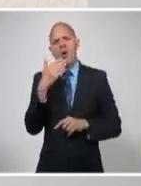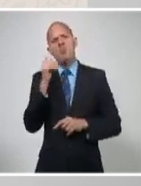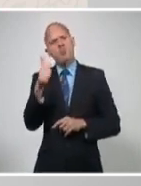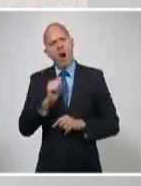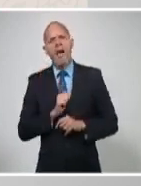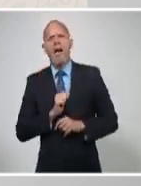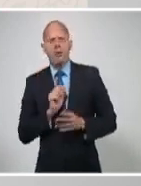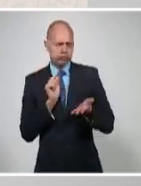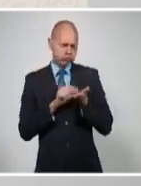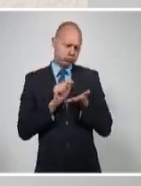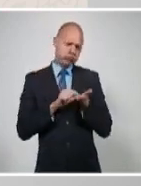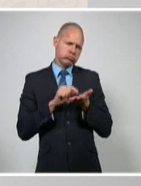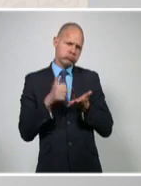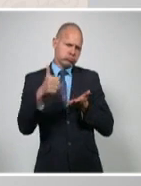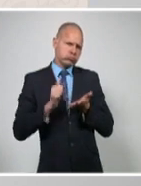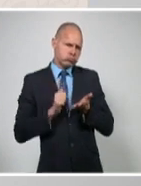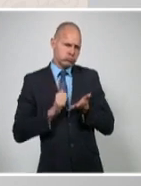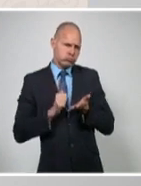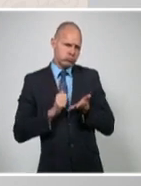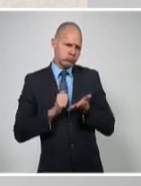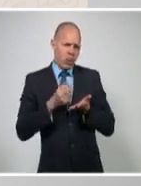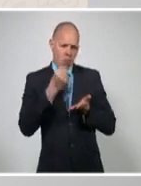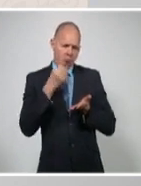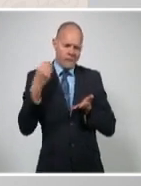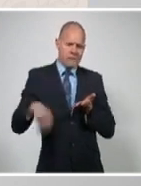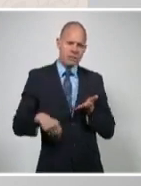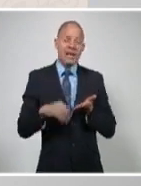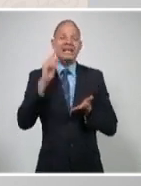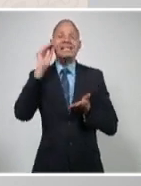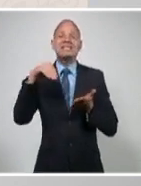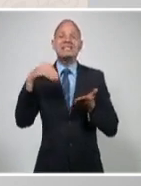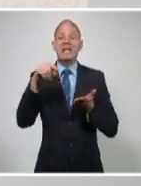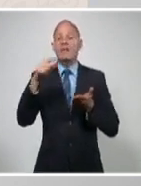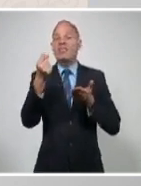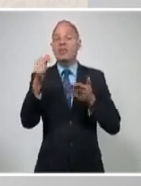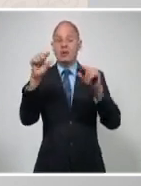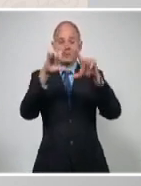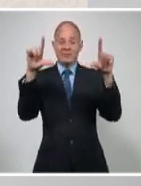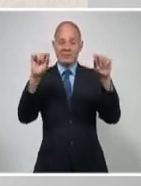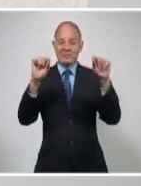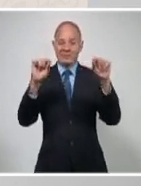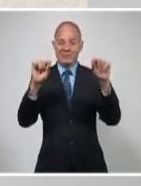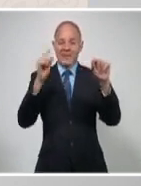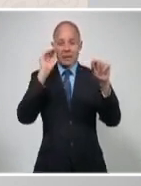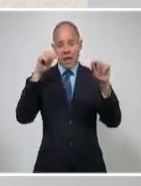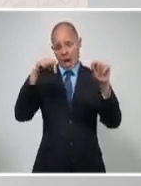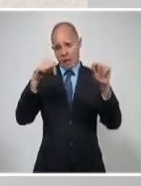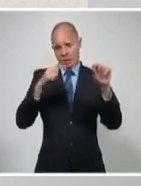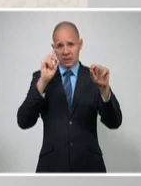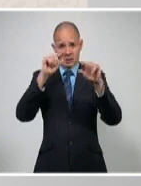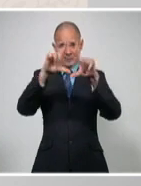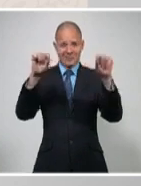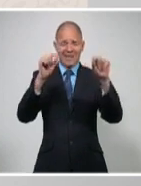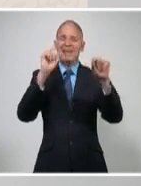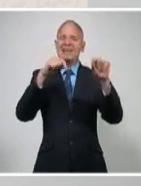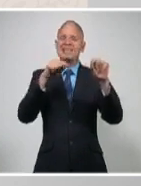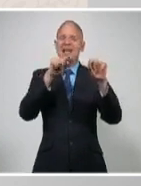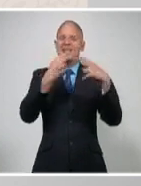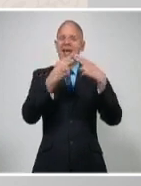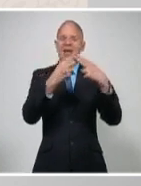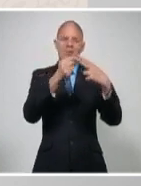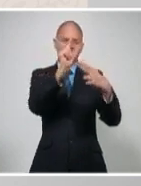La cuestión es usar las áreas blancas de los billetes. Fíjense, aquí está el ejemplo. Imaginen los billetes nuestros y dónde estaría estampado